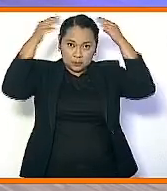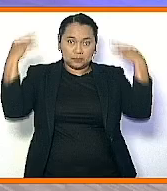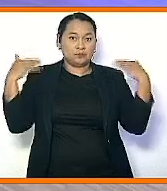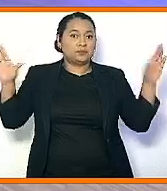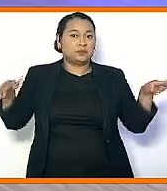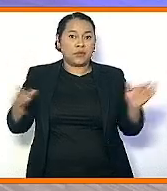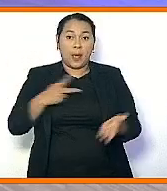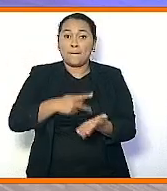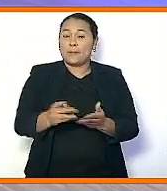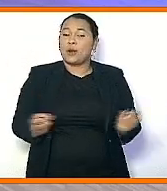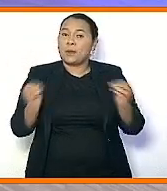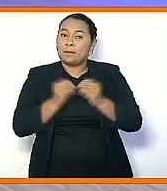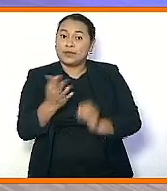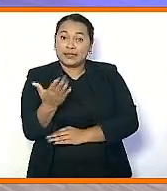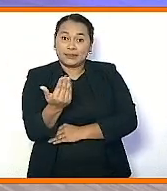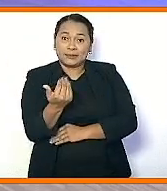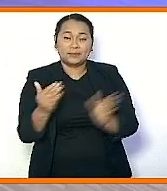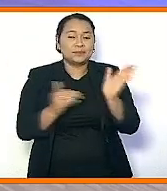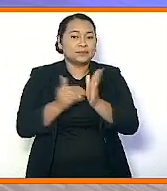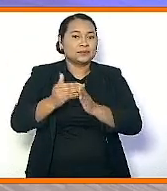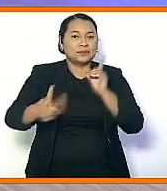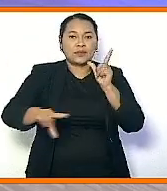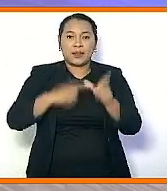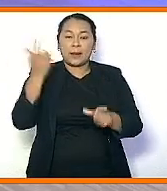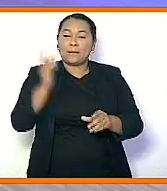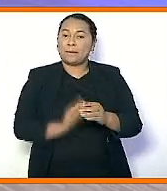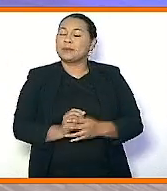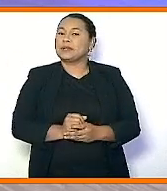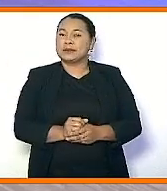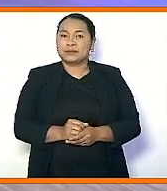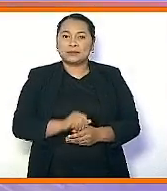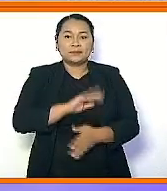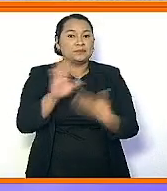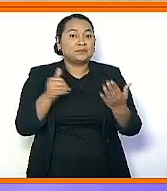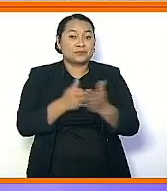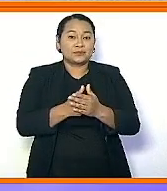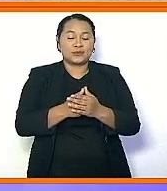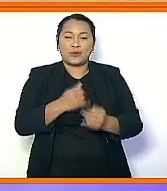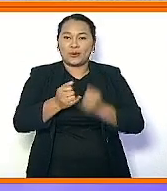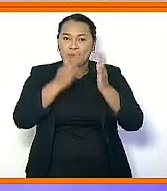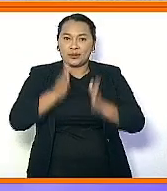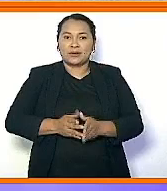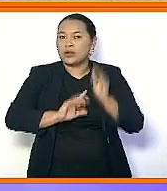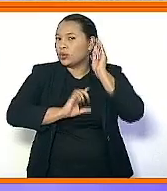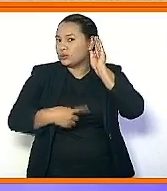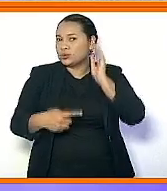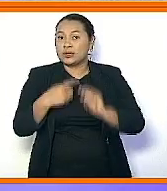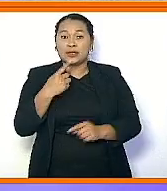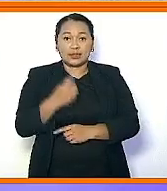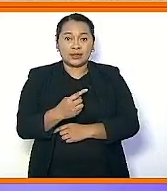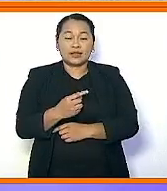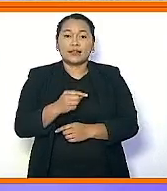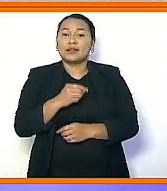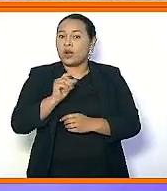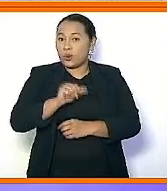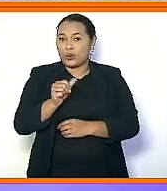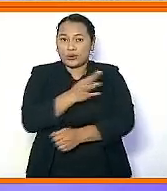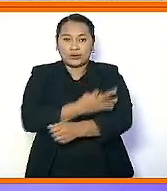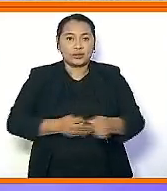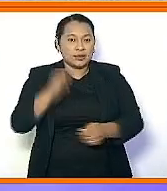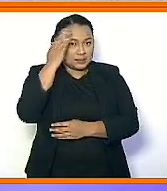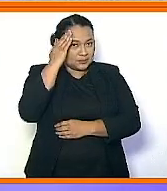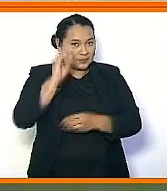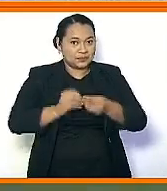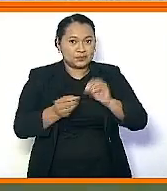de lempiras en premio a estos ganadores. Si eres jugador para Diaria, es momento de conocer el primer dígito afortunado en esta tarde. Y este es